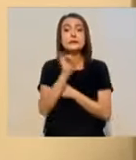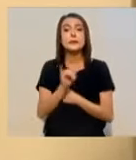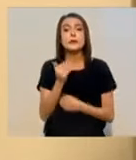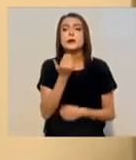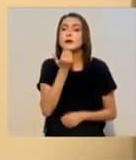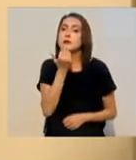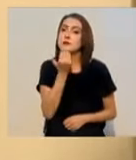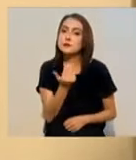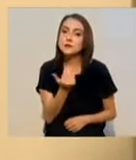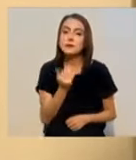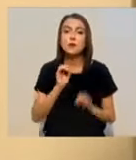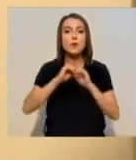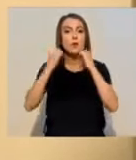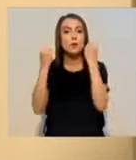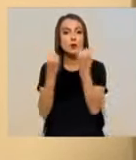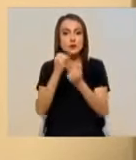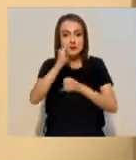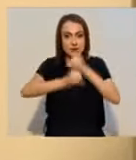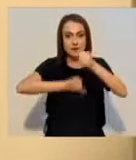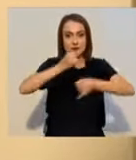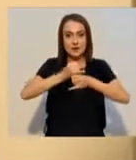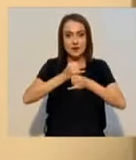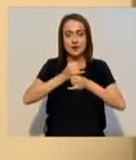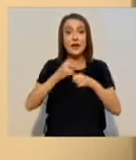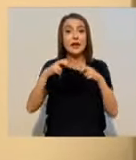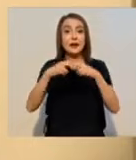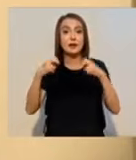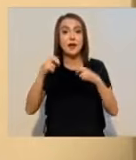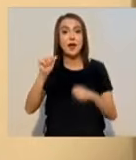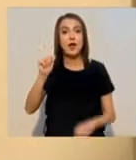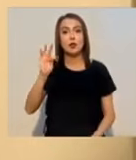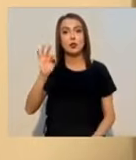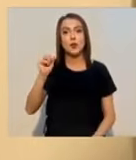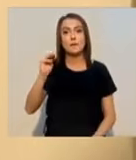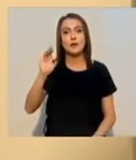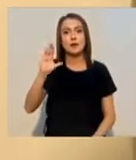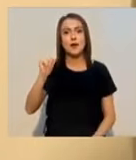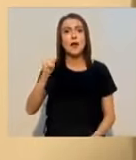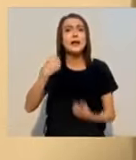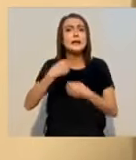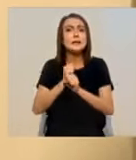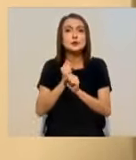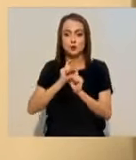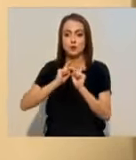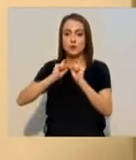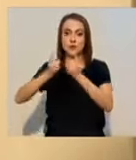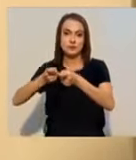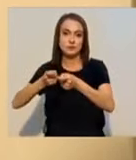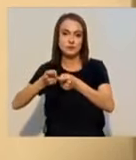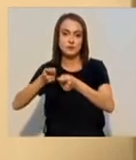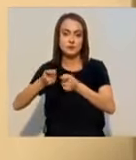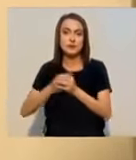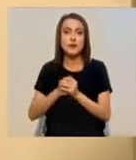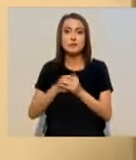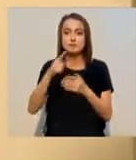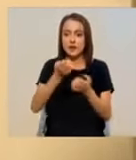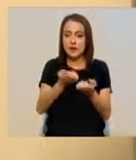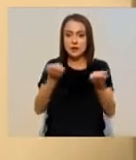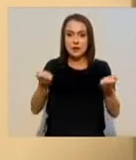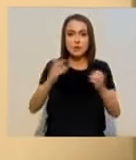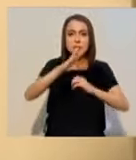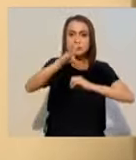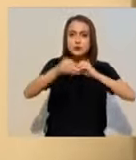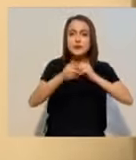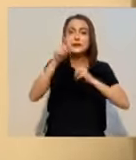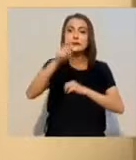También agradecemos a la Organización Internacional de Energía Atómica, que nos hizo una donación de equipos